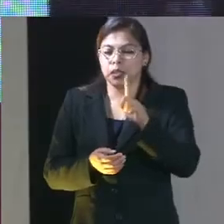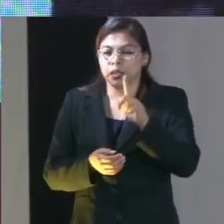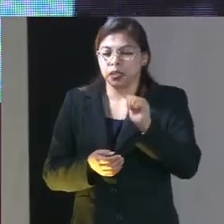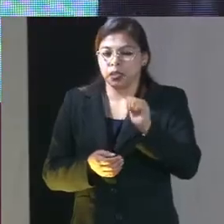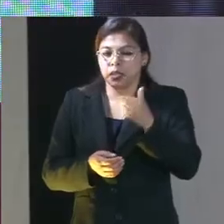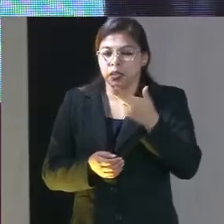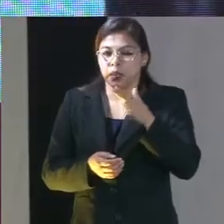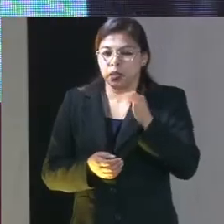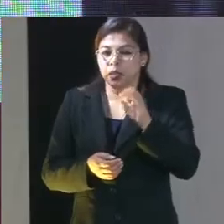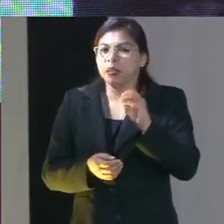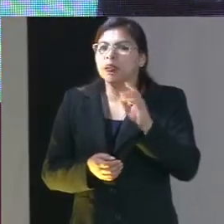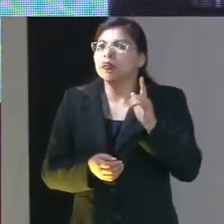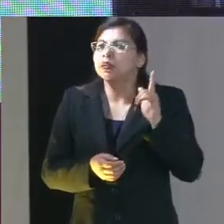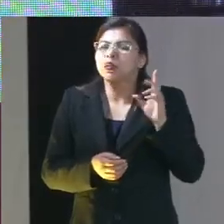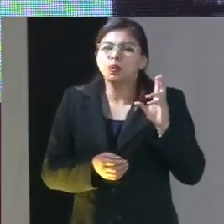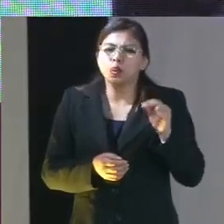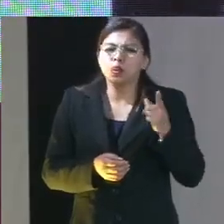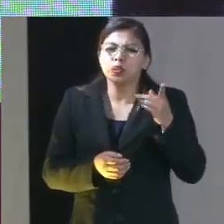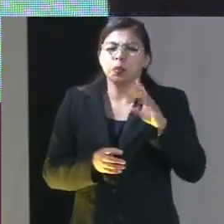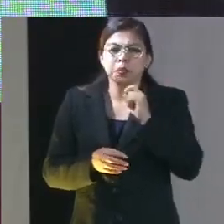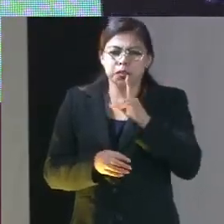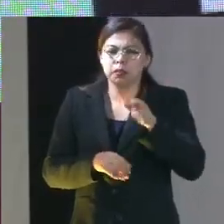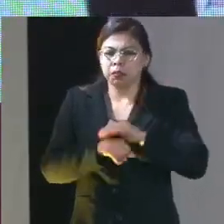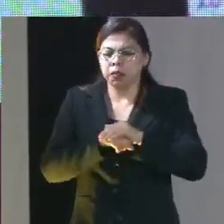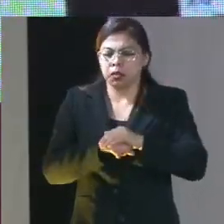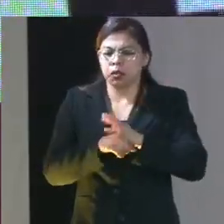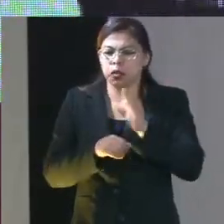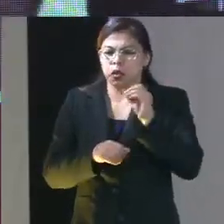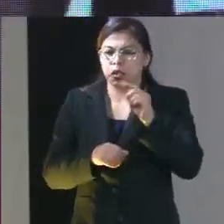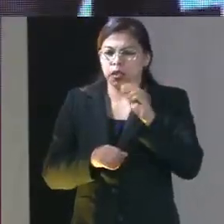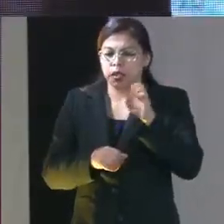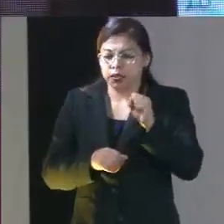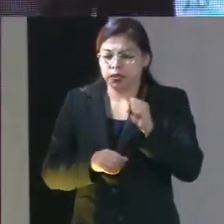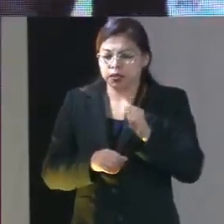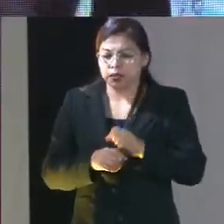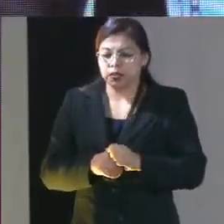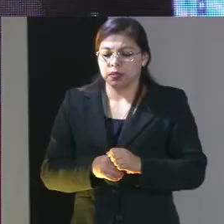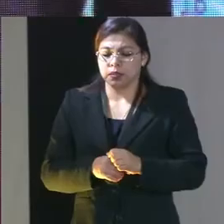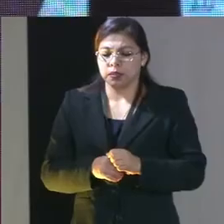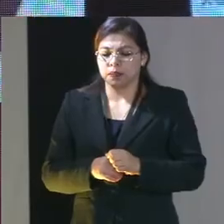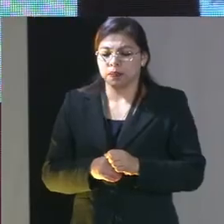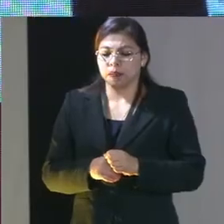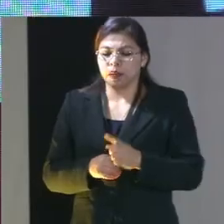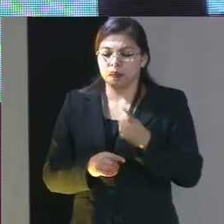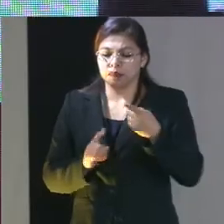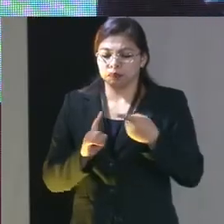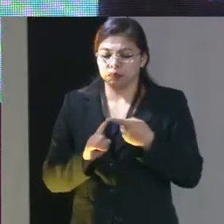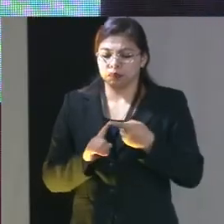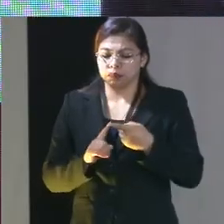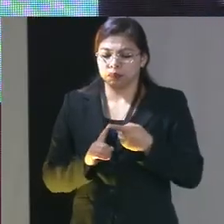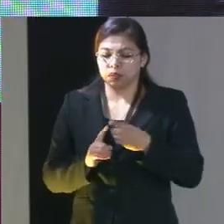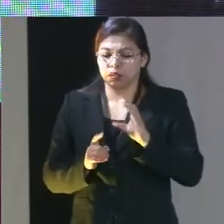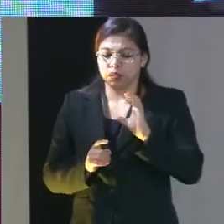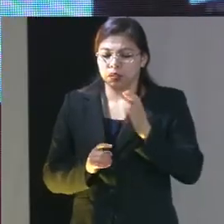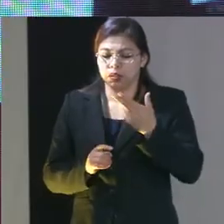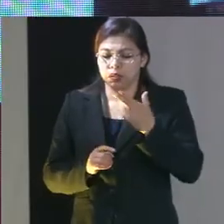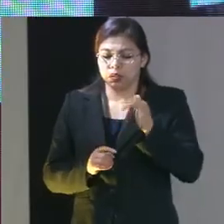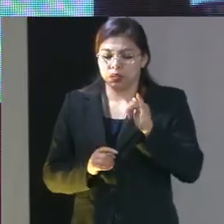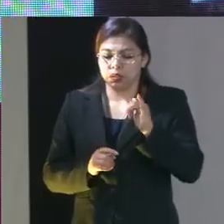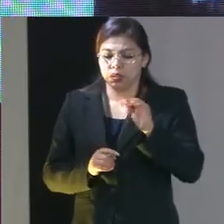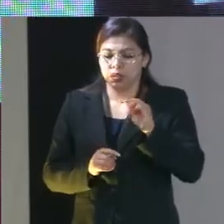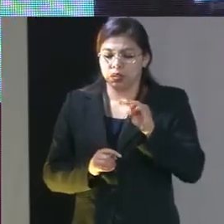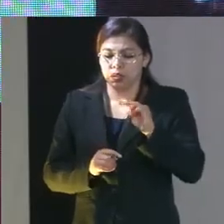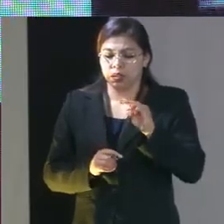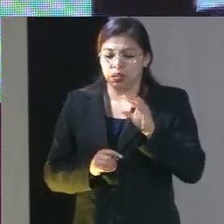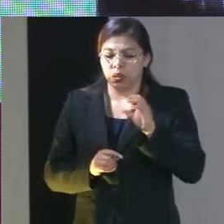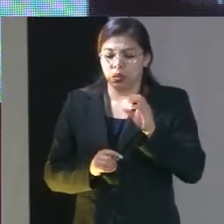del Senado tlaxcalteca, amigo de Cortés. O sea, el primer y más importante aliado de Cortés, bueno, el primero es Chicomecuatl, el cacique gordo